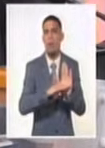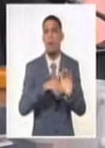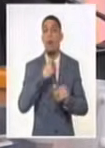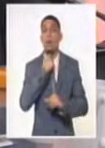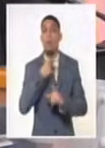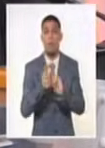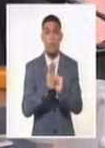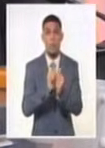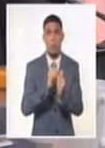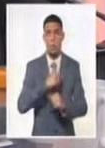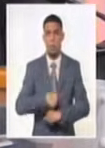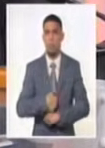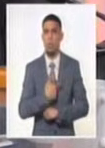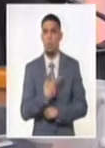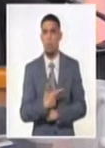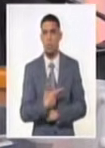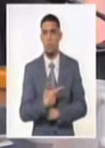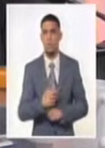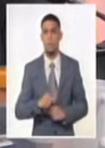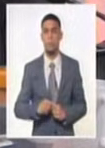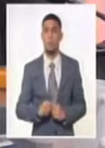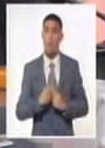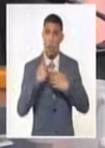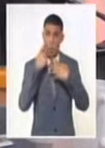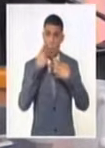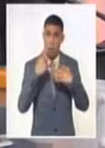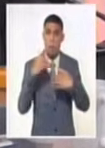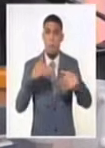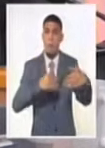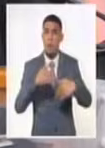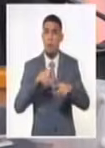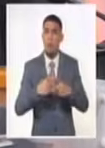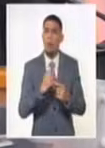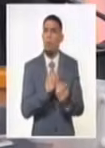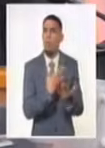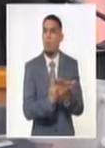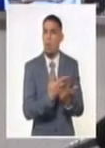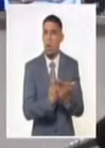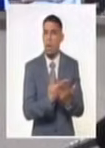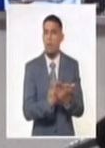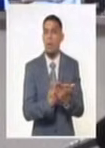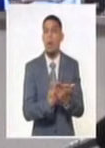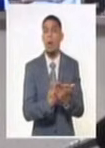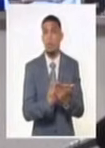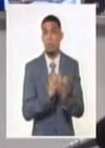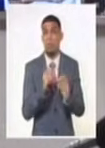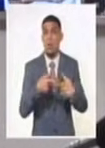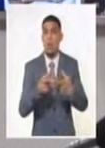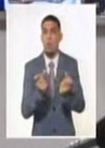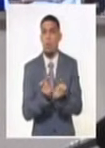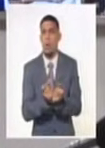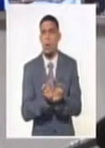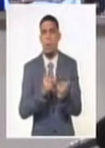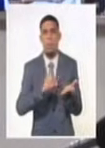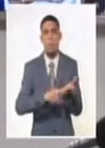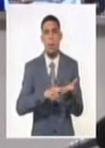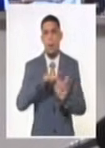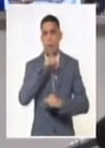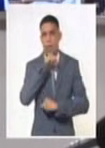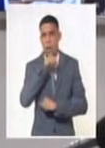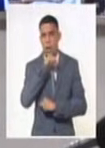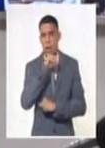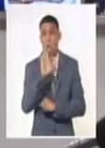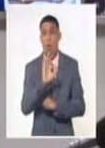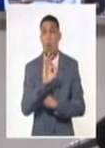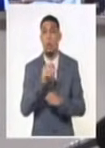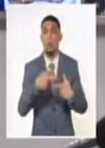todo y por eso decimos que es importante participar, porque ha habido propuestas también que han venido de los consejos consejos de escuela, de los muchachos,